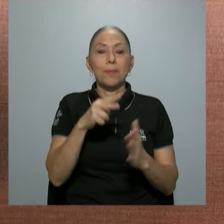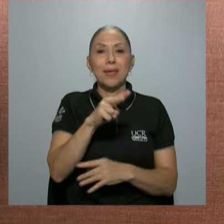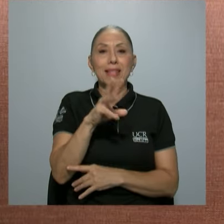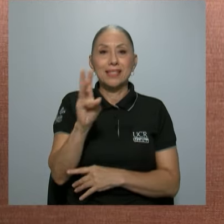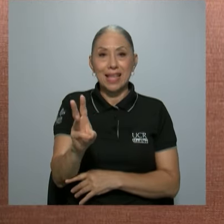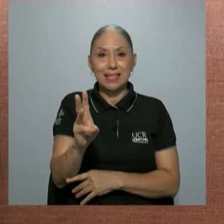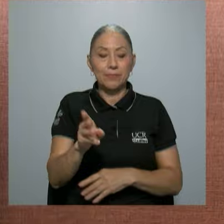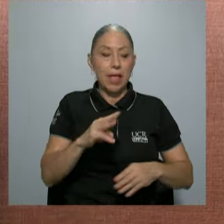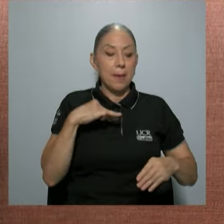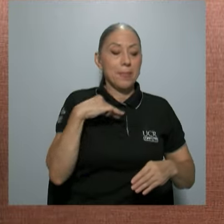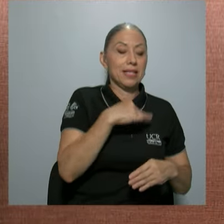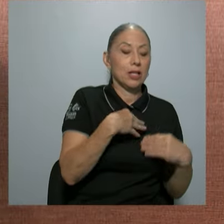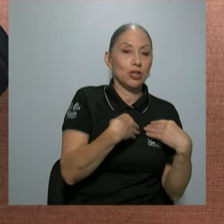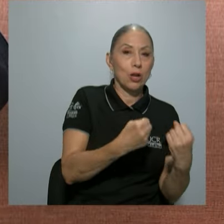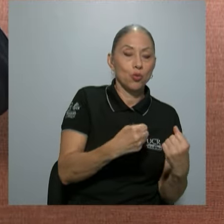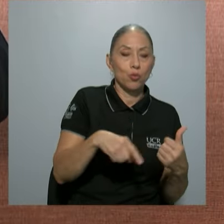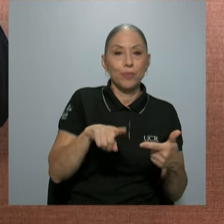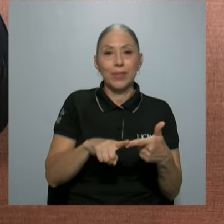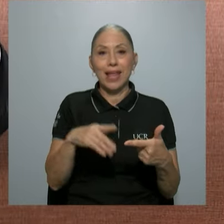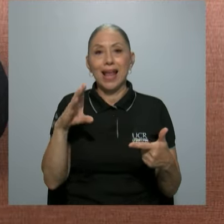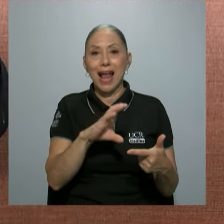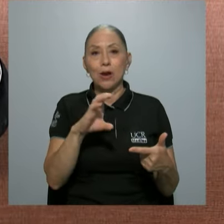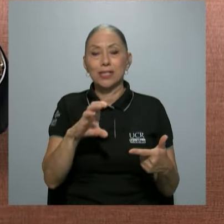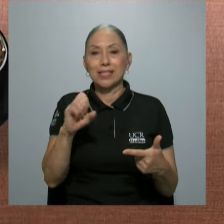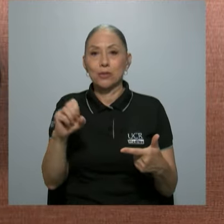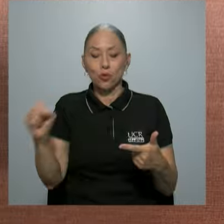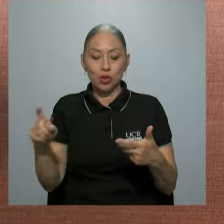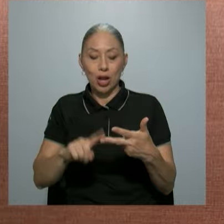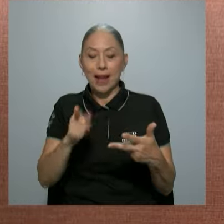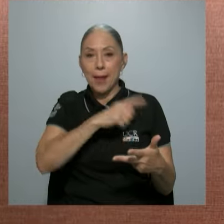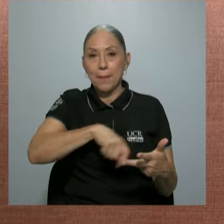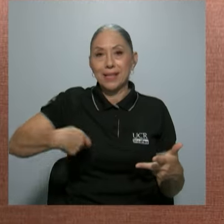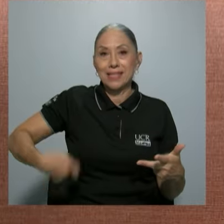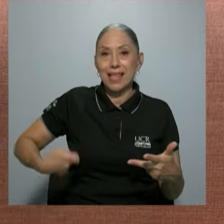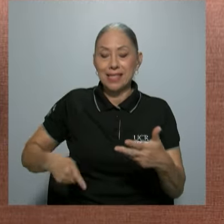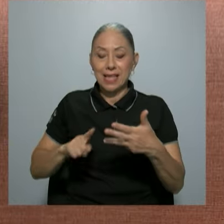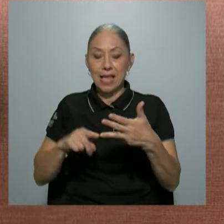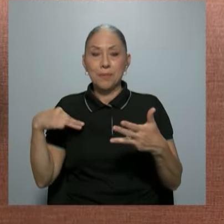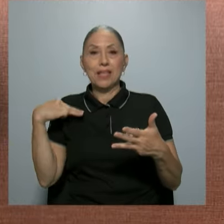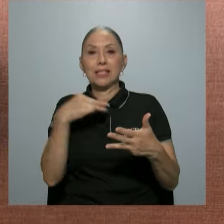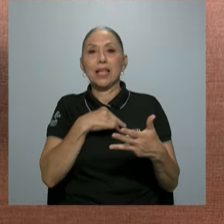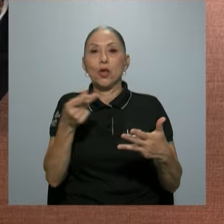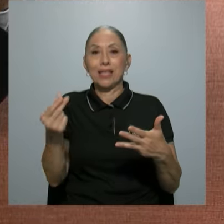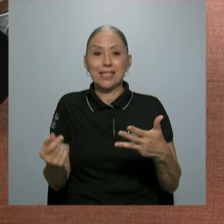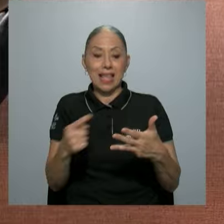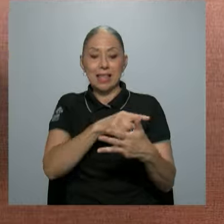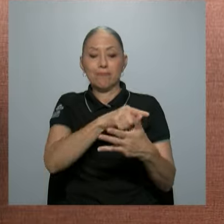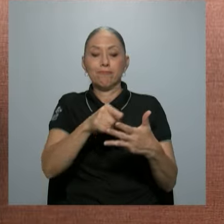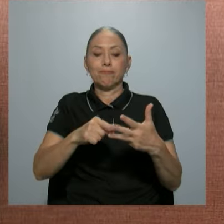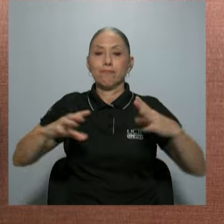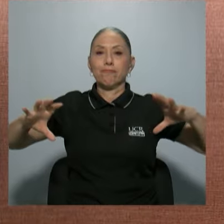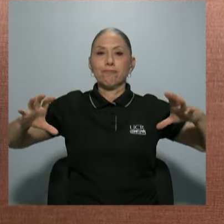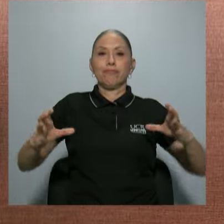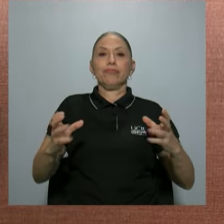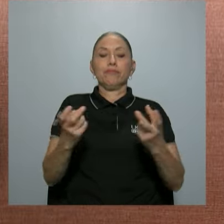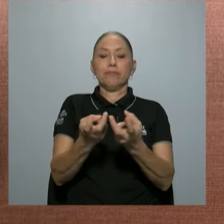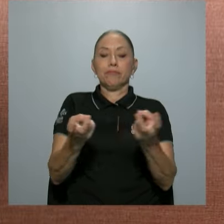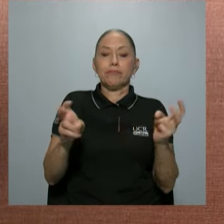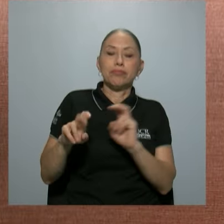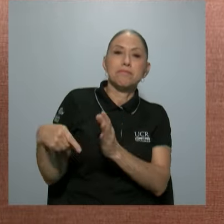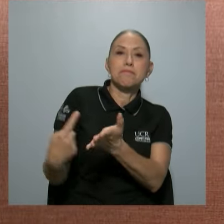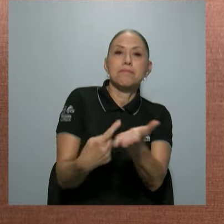Ministerio de Salud, Caja Costarricense del Seguro Social, Presidencia de la República y Ministerio de Hacienda. Vamos con una mesa conjunta